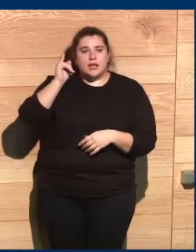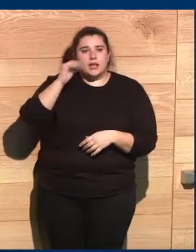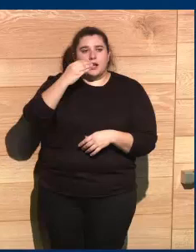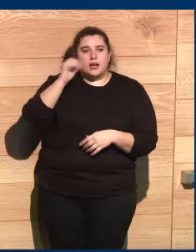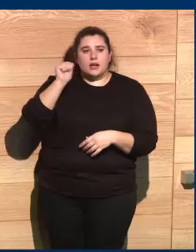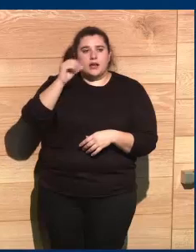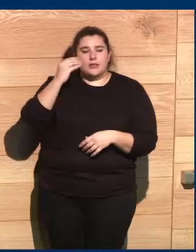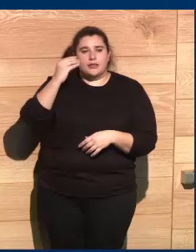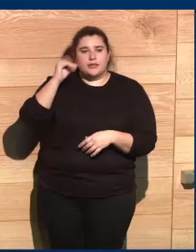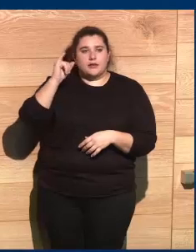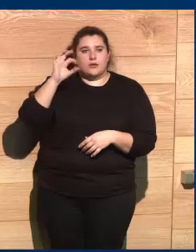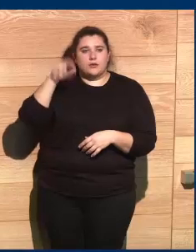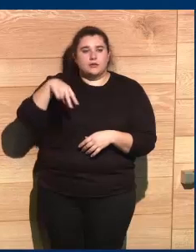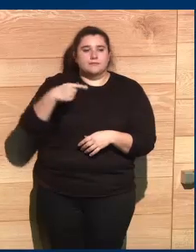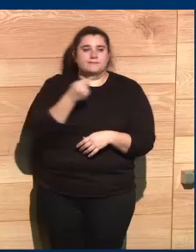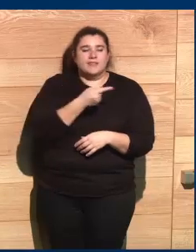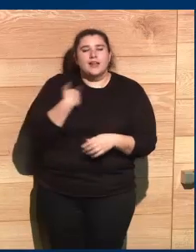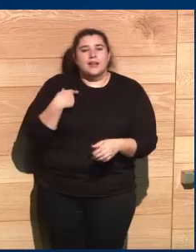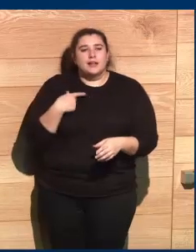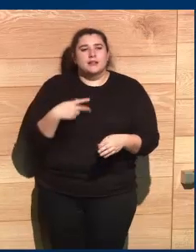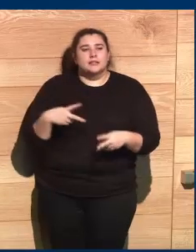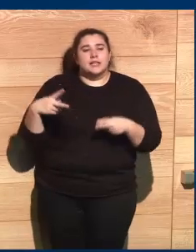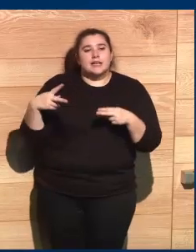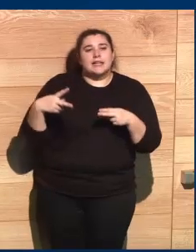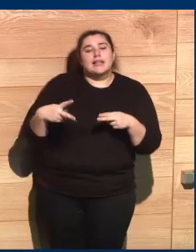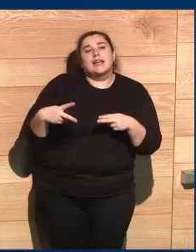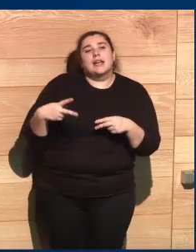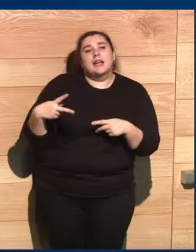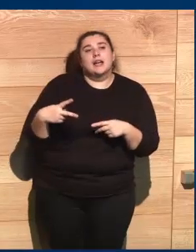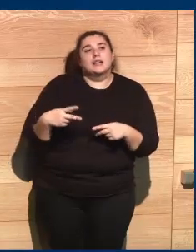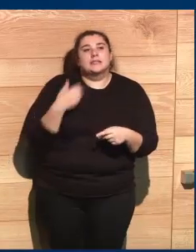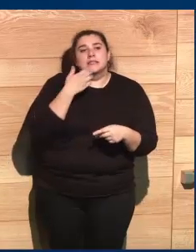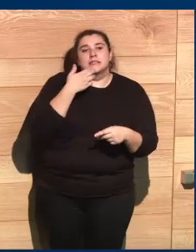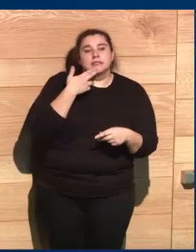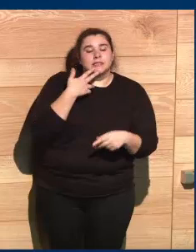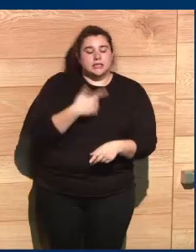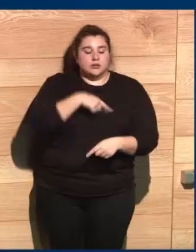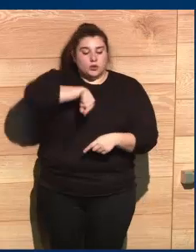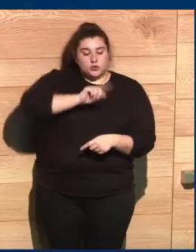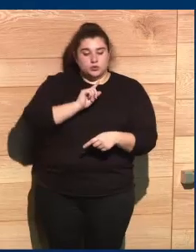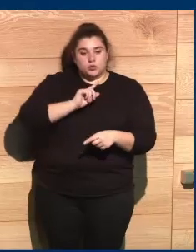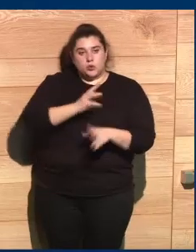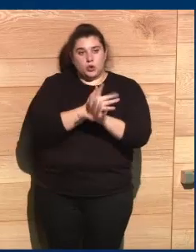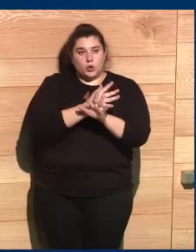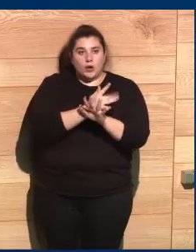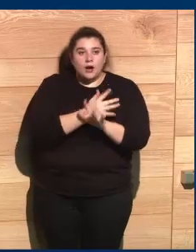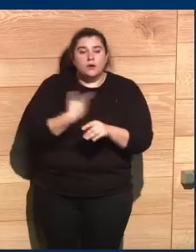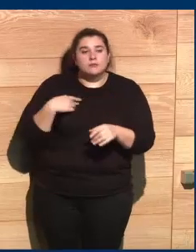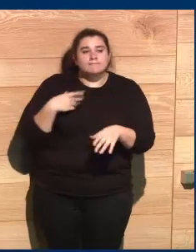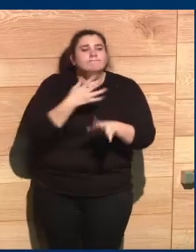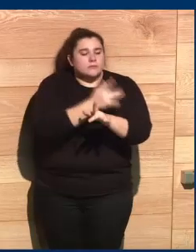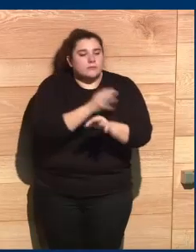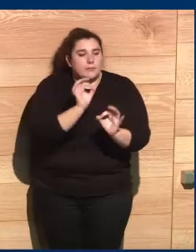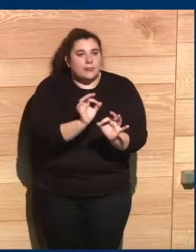limitada, quizás. La gamificación es la idea de, si nosotros jugamos a juegos y aprendemos cualquier cosa